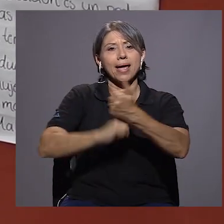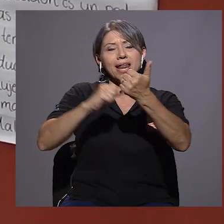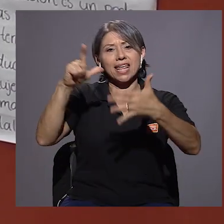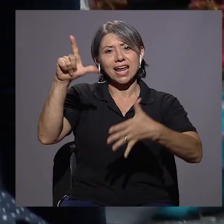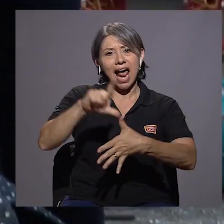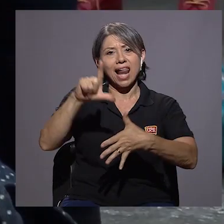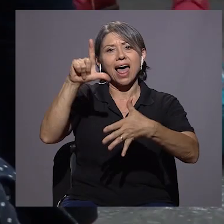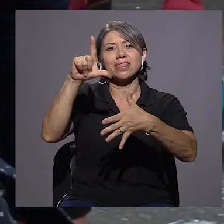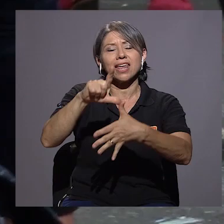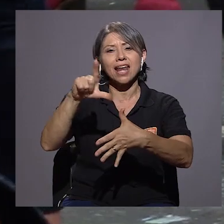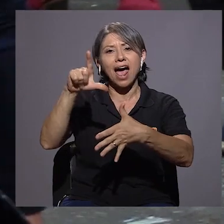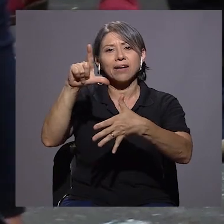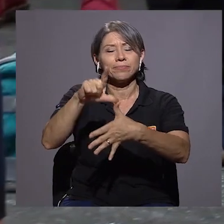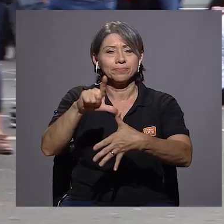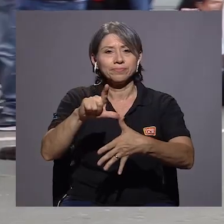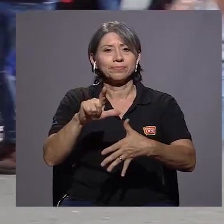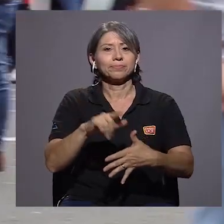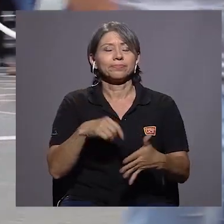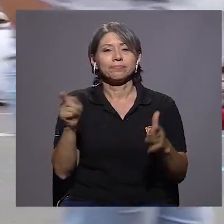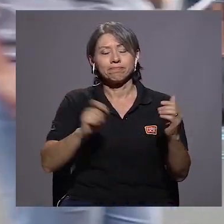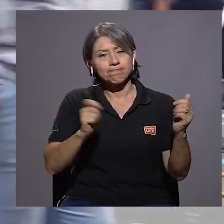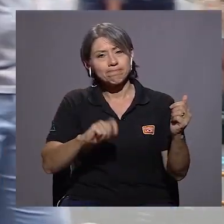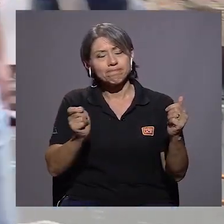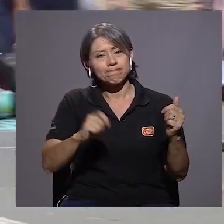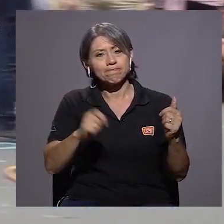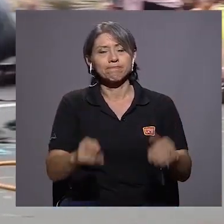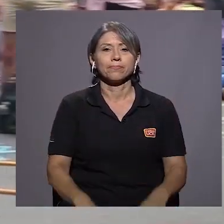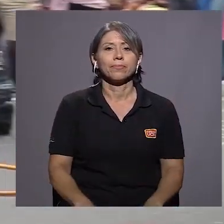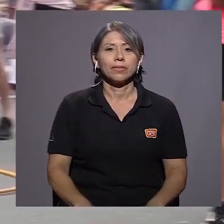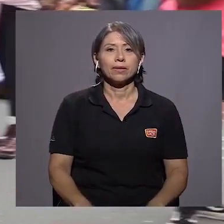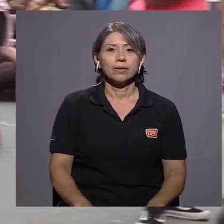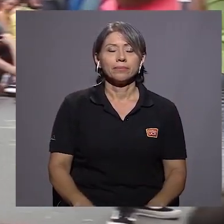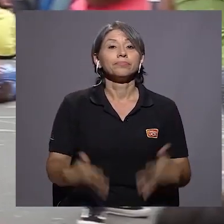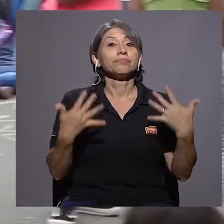camina! La lucha estudiantil por América